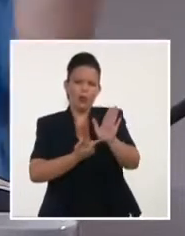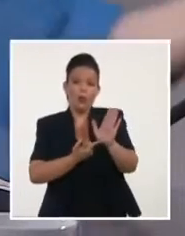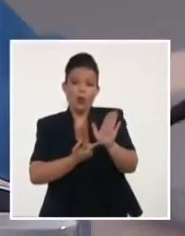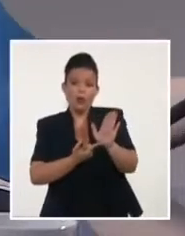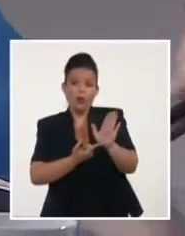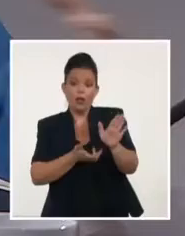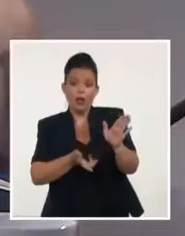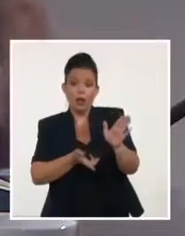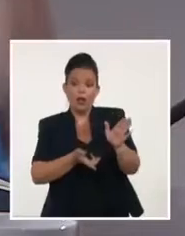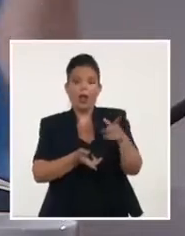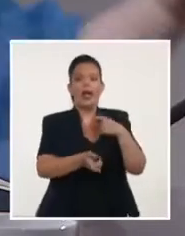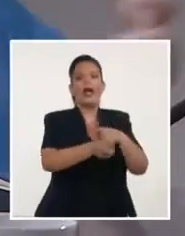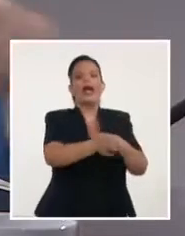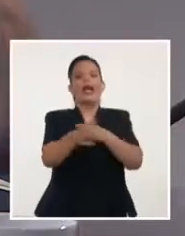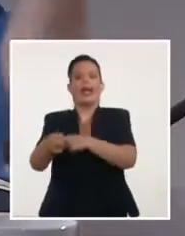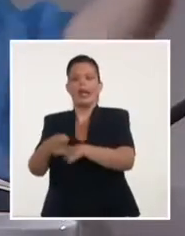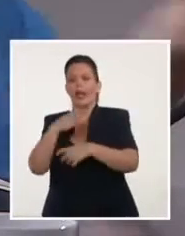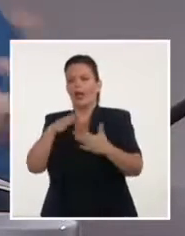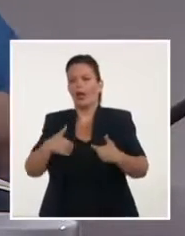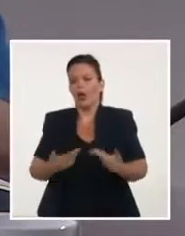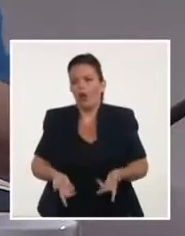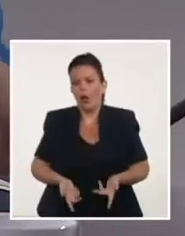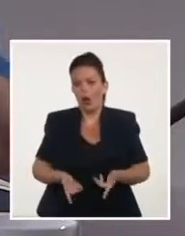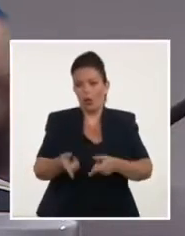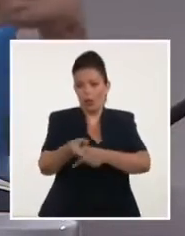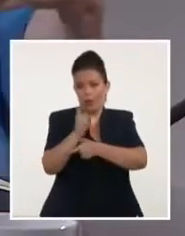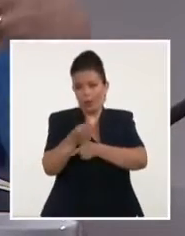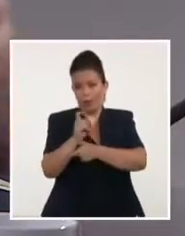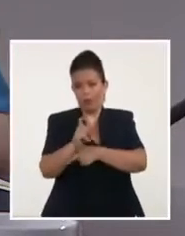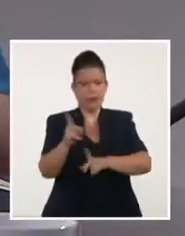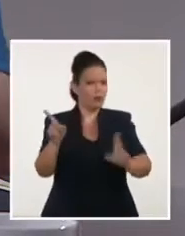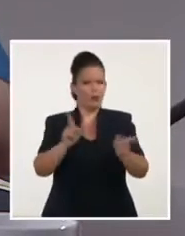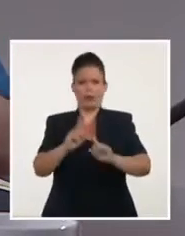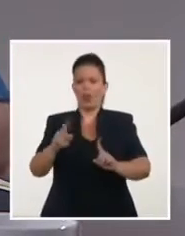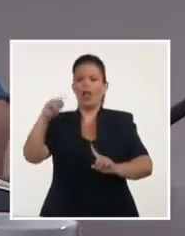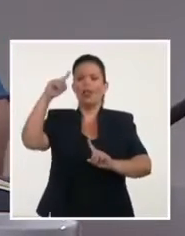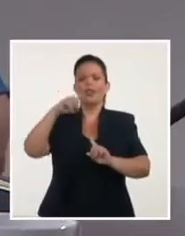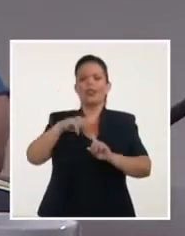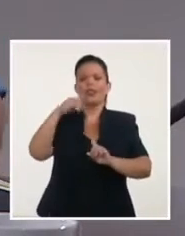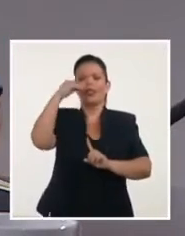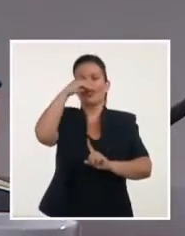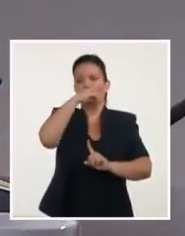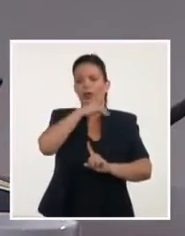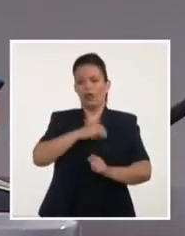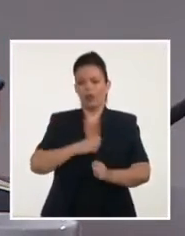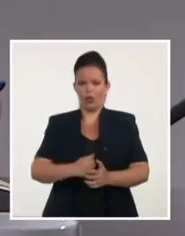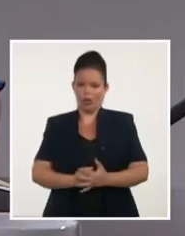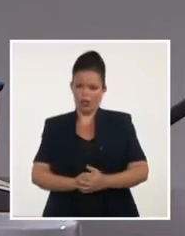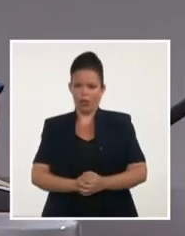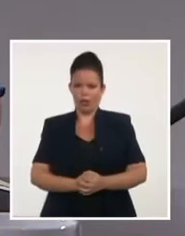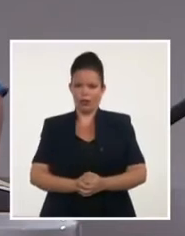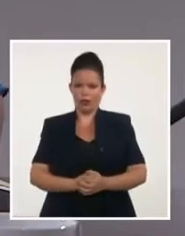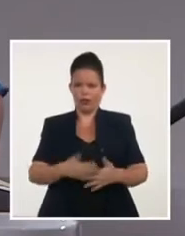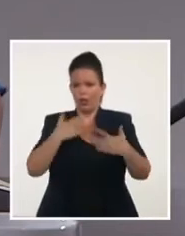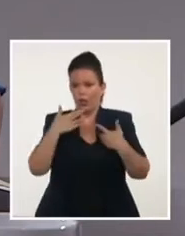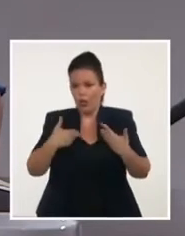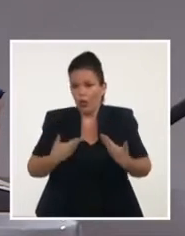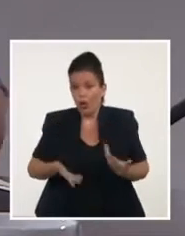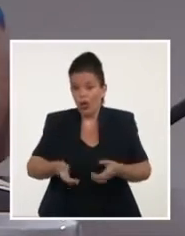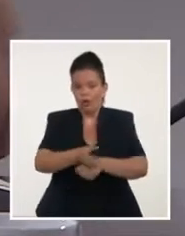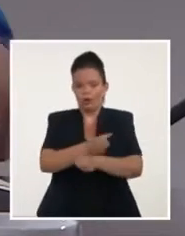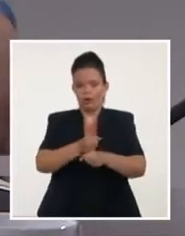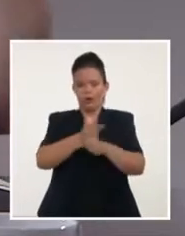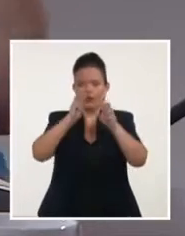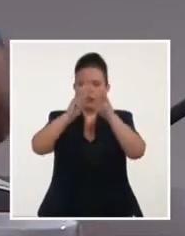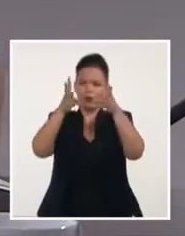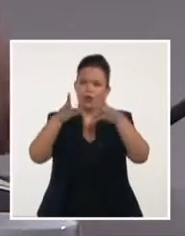detrás de una cosa tratando de resolver la otra y por aquí, por allá. Entonces, esa simultaneidad que hace que la gente